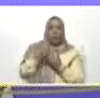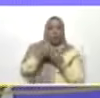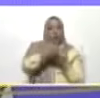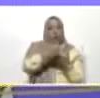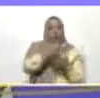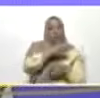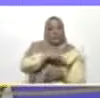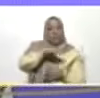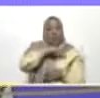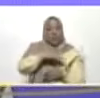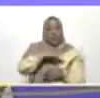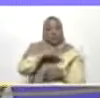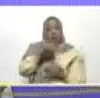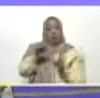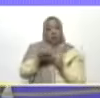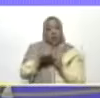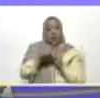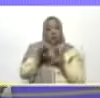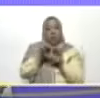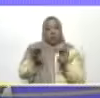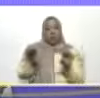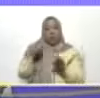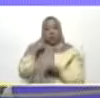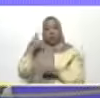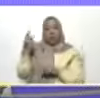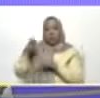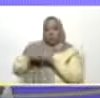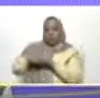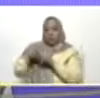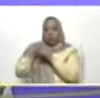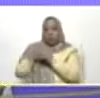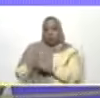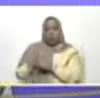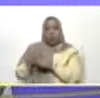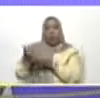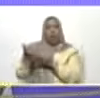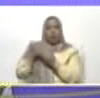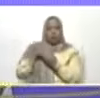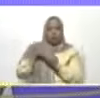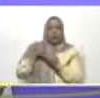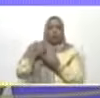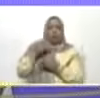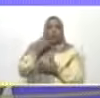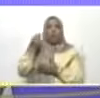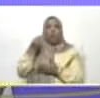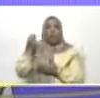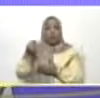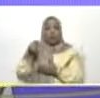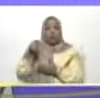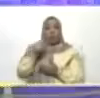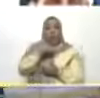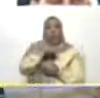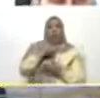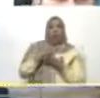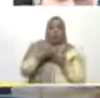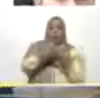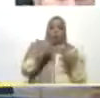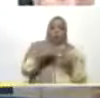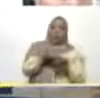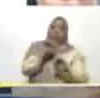santaella mer Maldonado que están por allá en una esquina Ayúdenme para ayudar a la juventud en la prevención